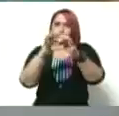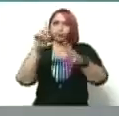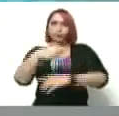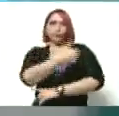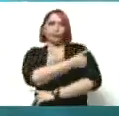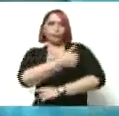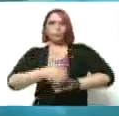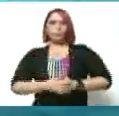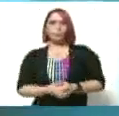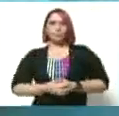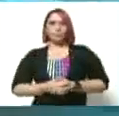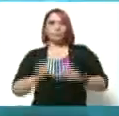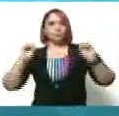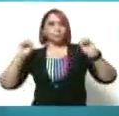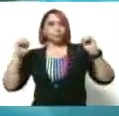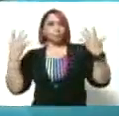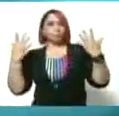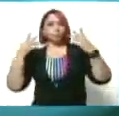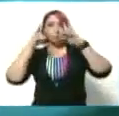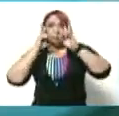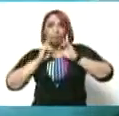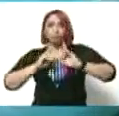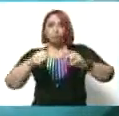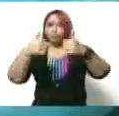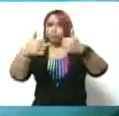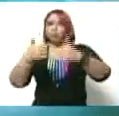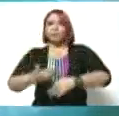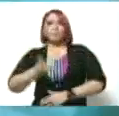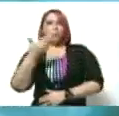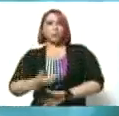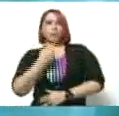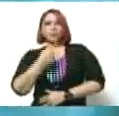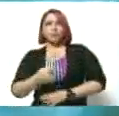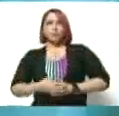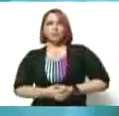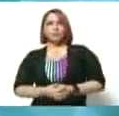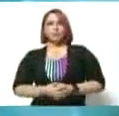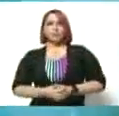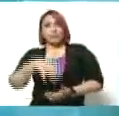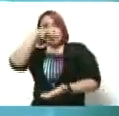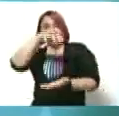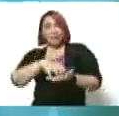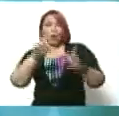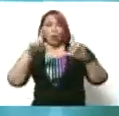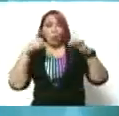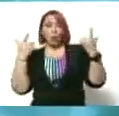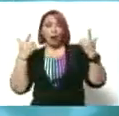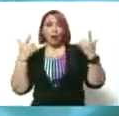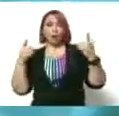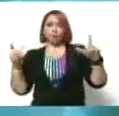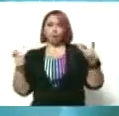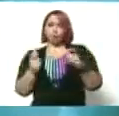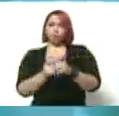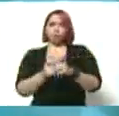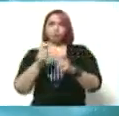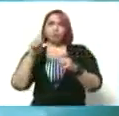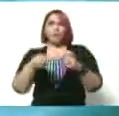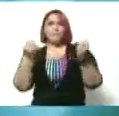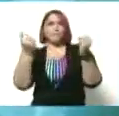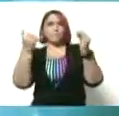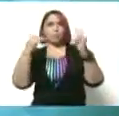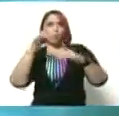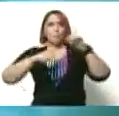vacunas para lograr pues la inmunidad importante destacar vicepresidenta que en el estado de la guaira ha disminuido drásticamente el número de personas